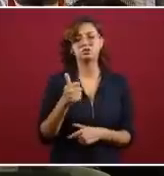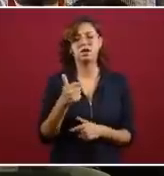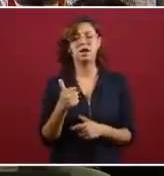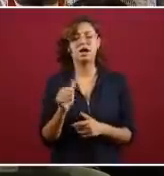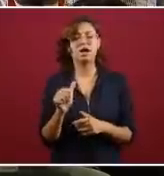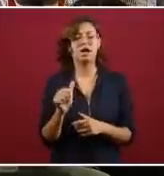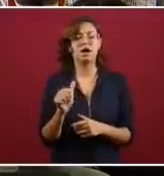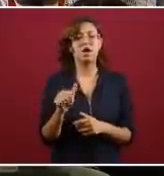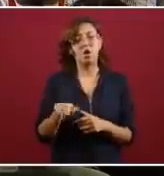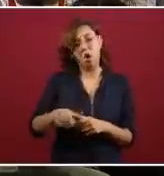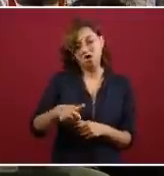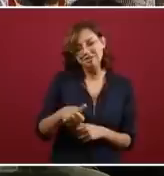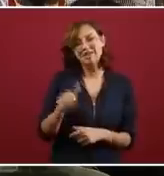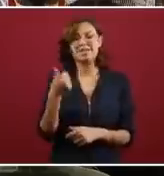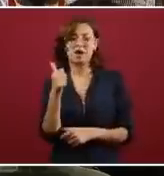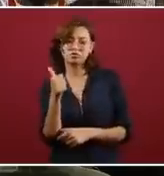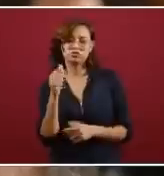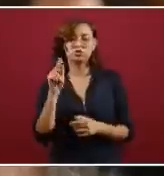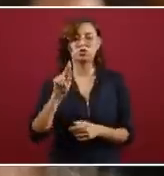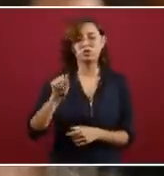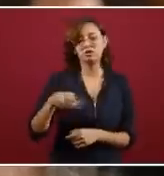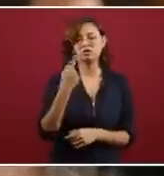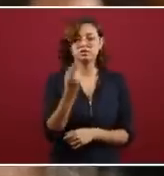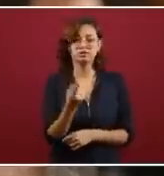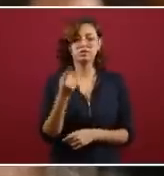número de folio